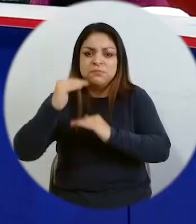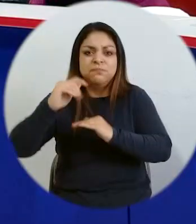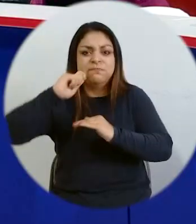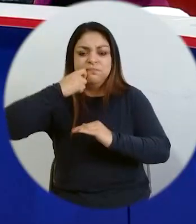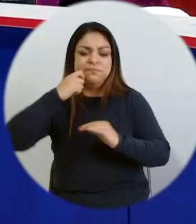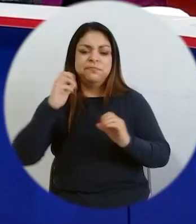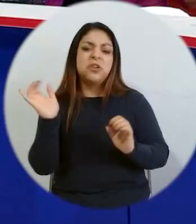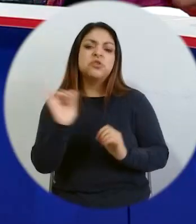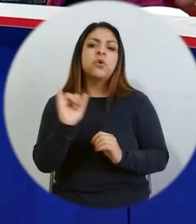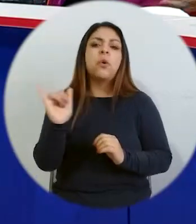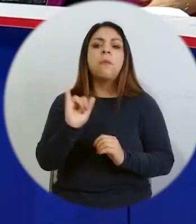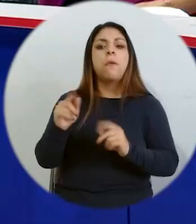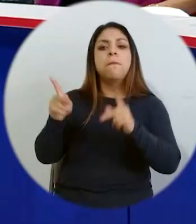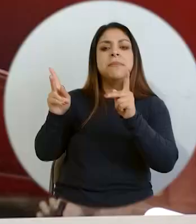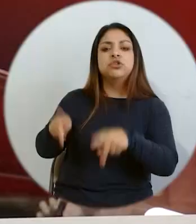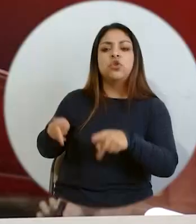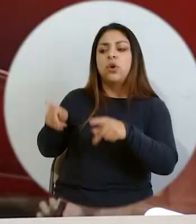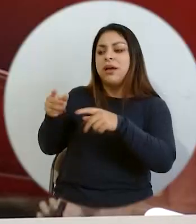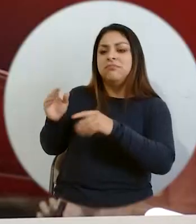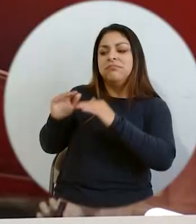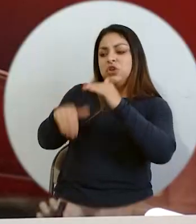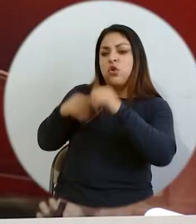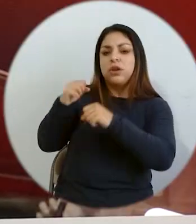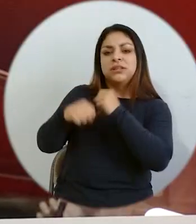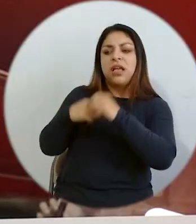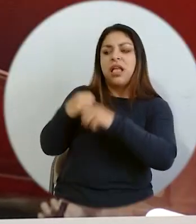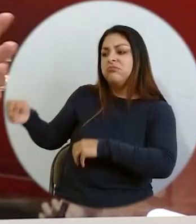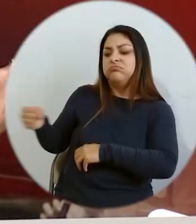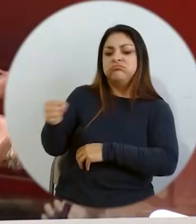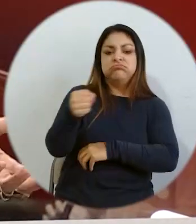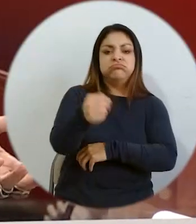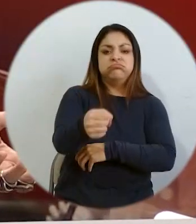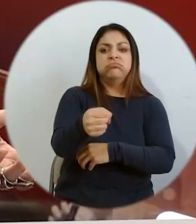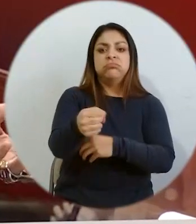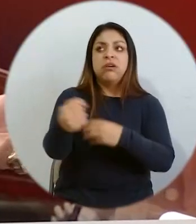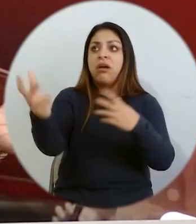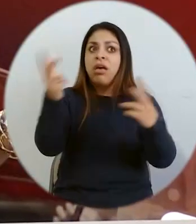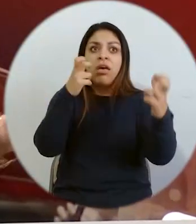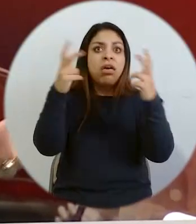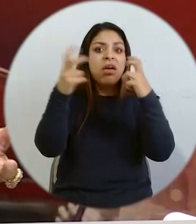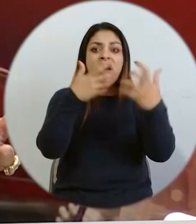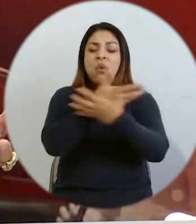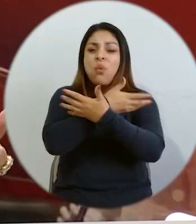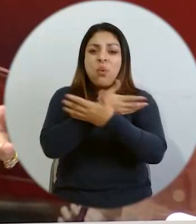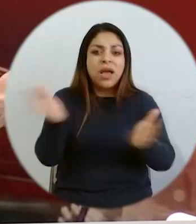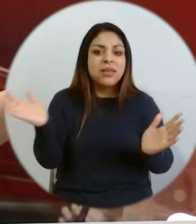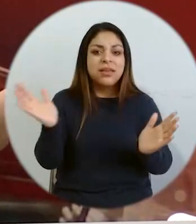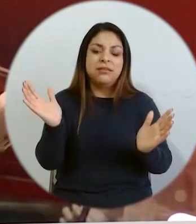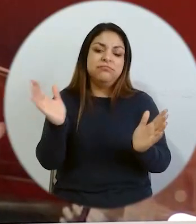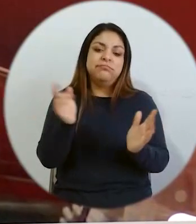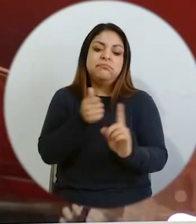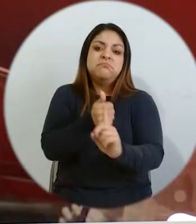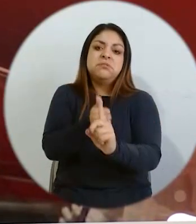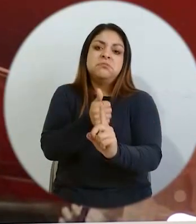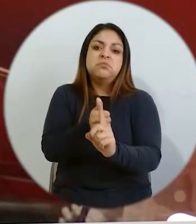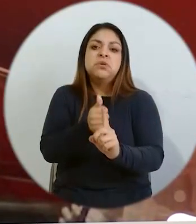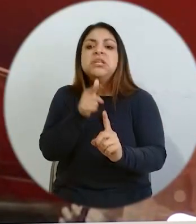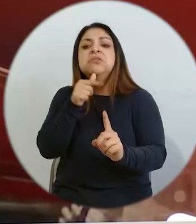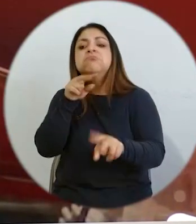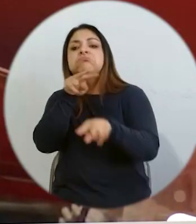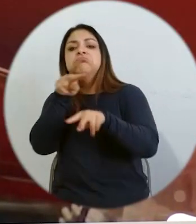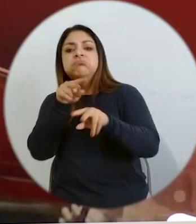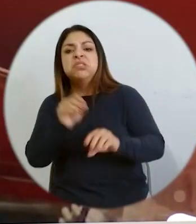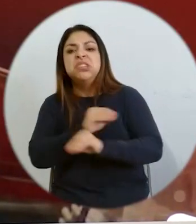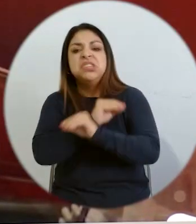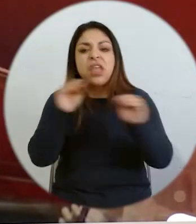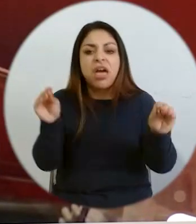de edad en un espacio abierto en intemperie sin cuidadores, a expensa de cualquier riesgo, y dejarlo para que tome